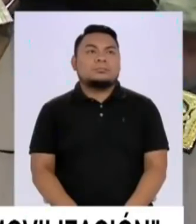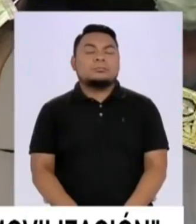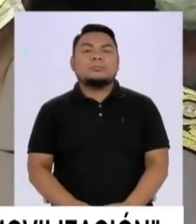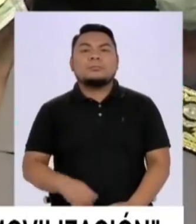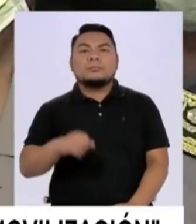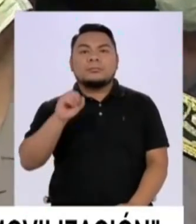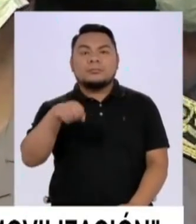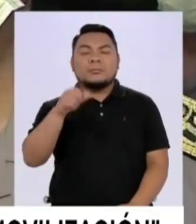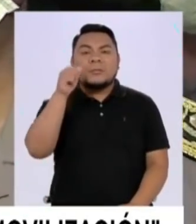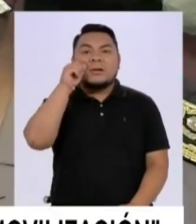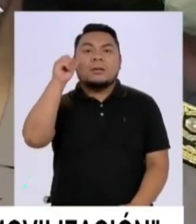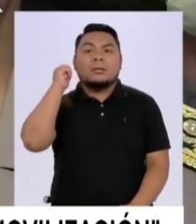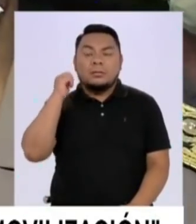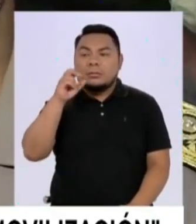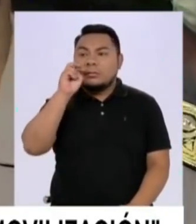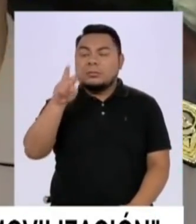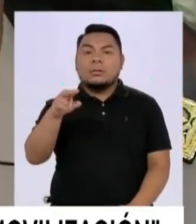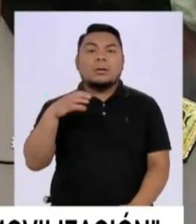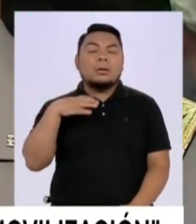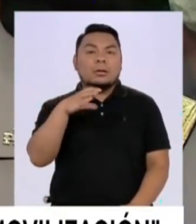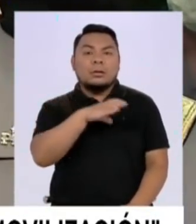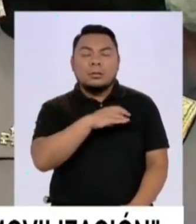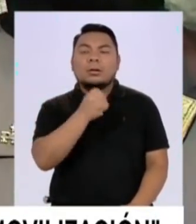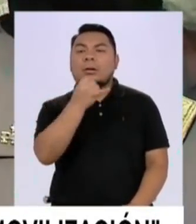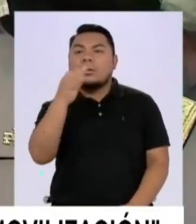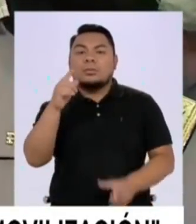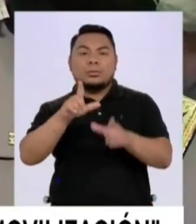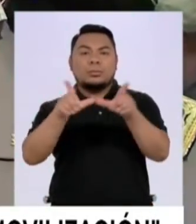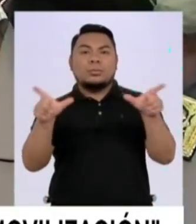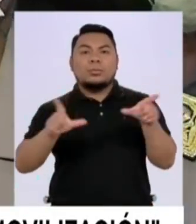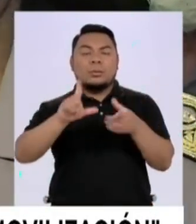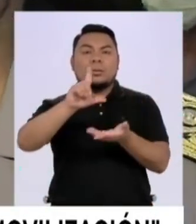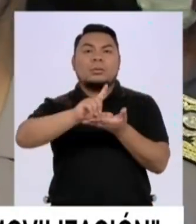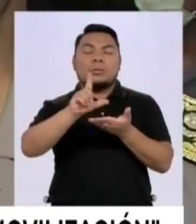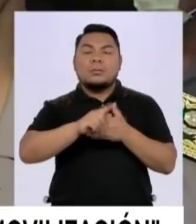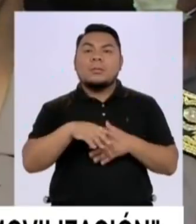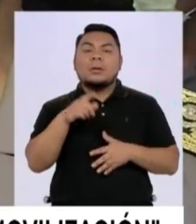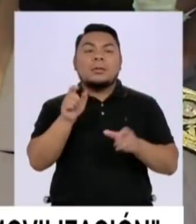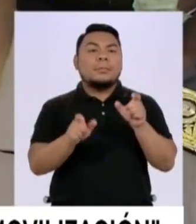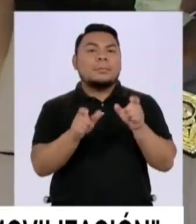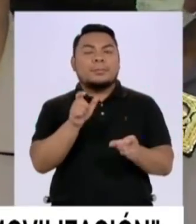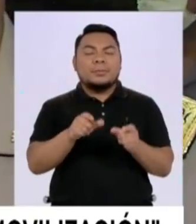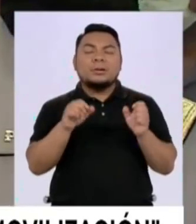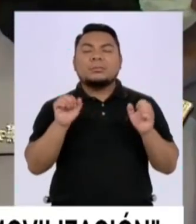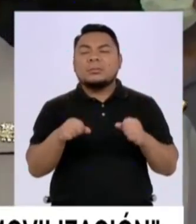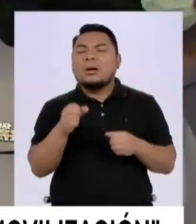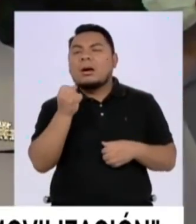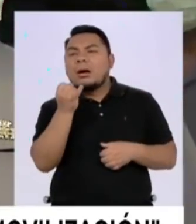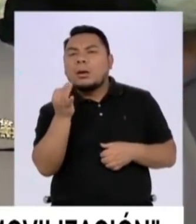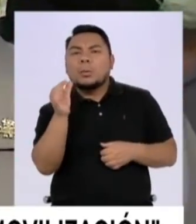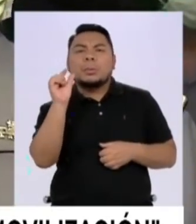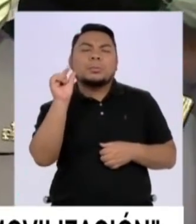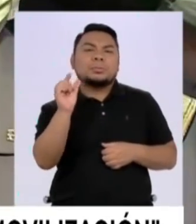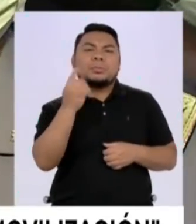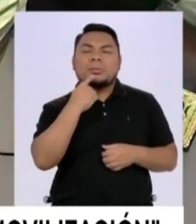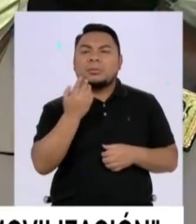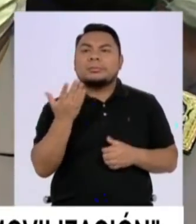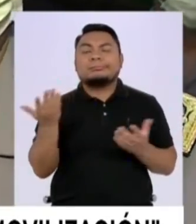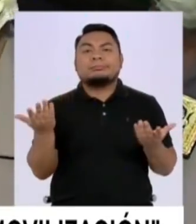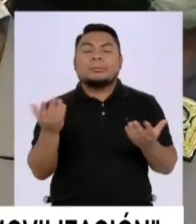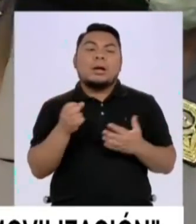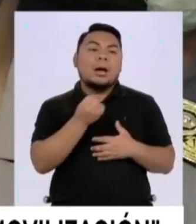día de ayer se ha visto en el Callao y algunos sectores de Lima, donde gente renuente, algunos